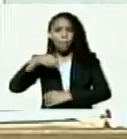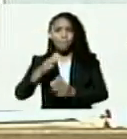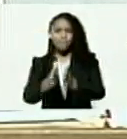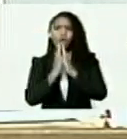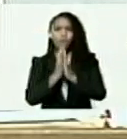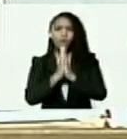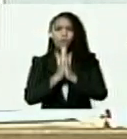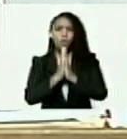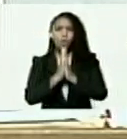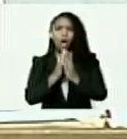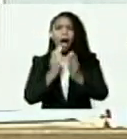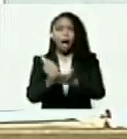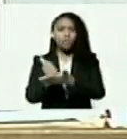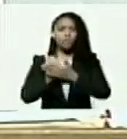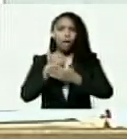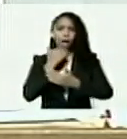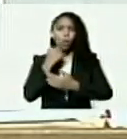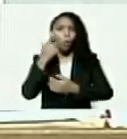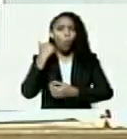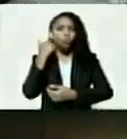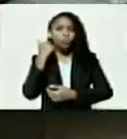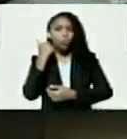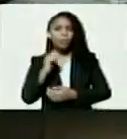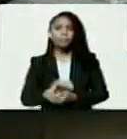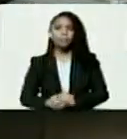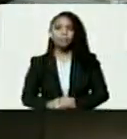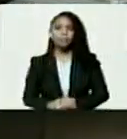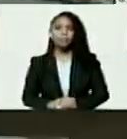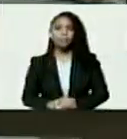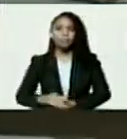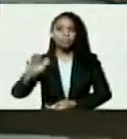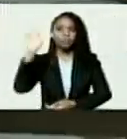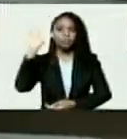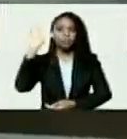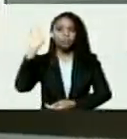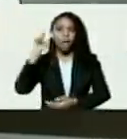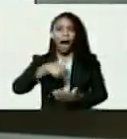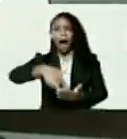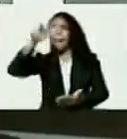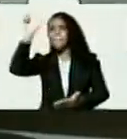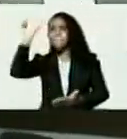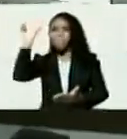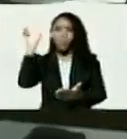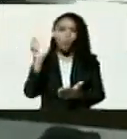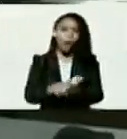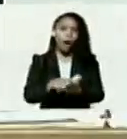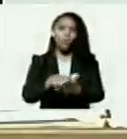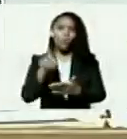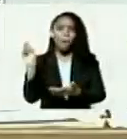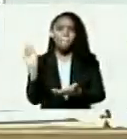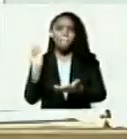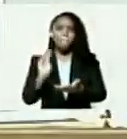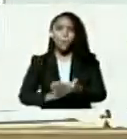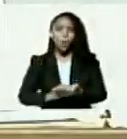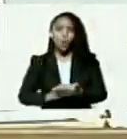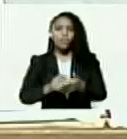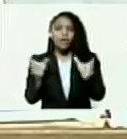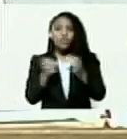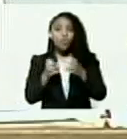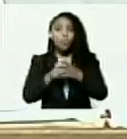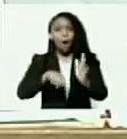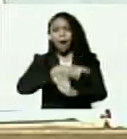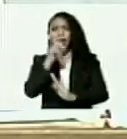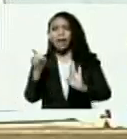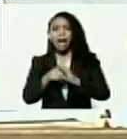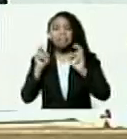favor, sírvanse a manifestarlo de la manera acostumbrada. Queda aprobada el establecimiento de Comisión General.